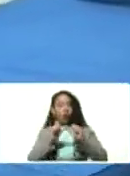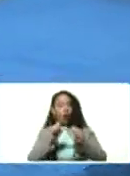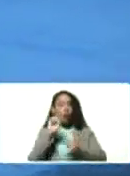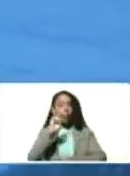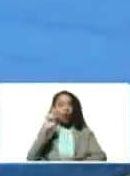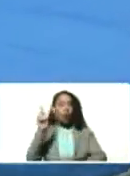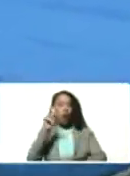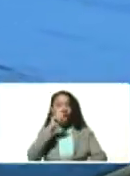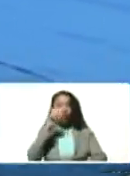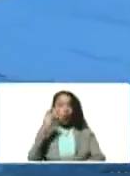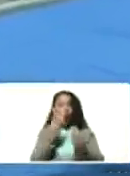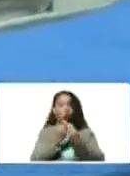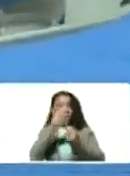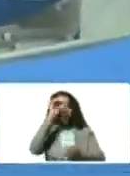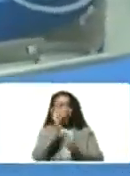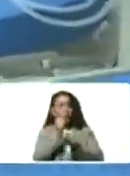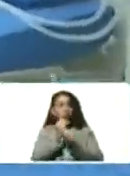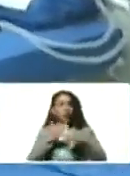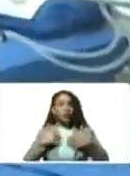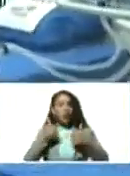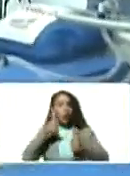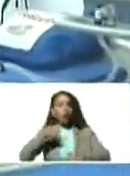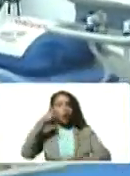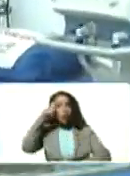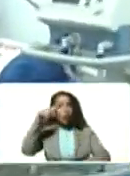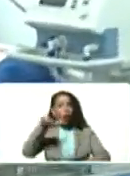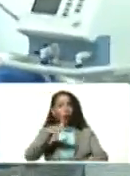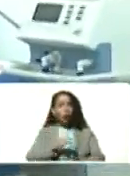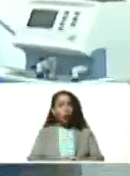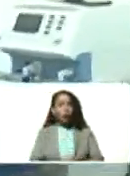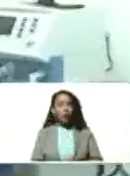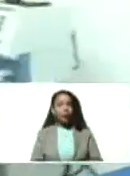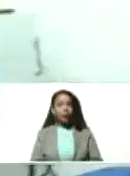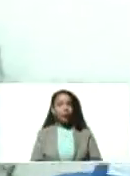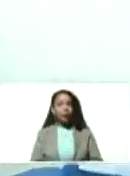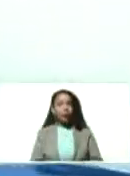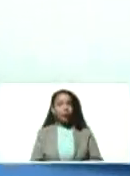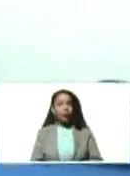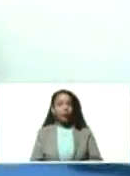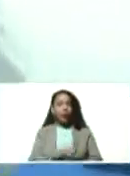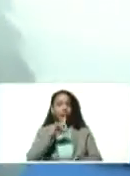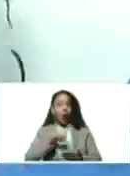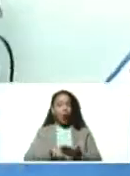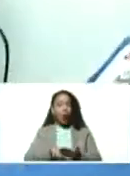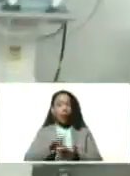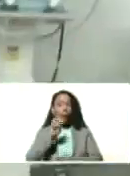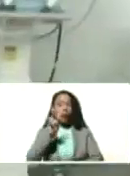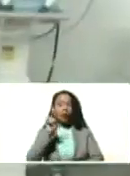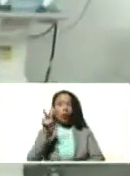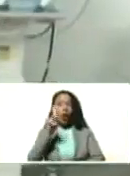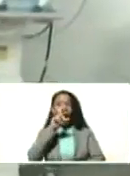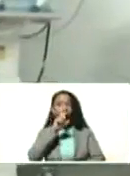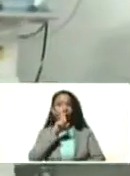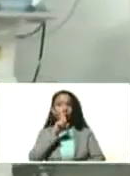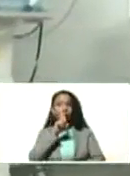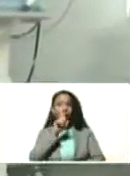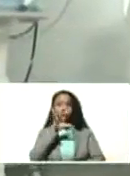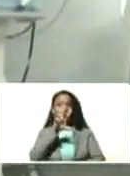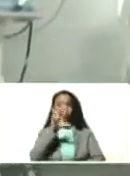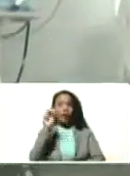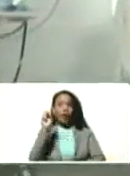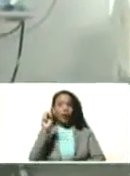juntos. Juntos trabajando por la salud de nuestro pueblo. Correcto. Se están cumpliendo 22 años. El 30 de